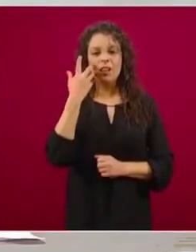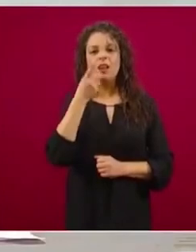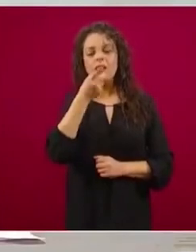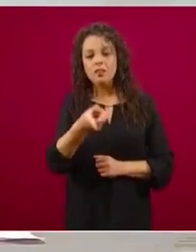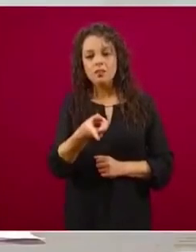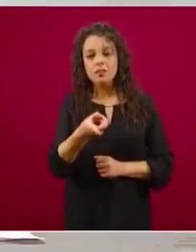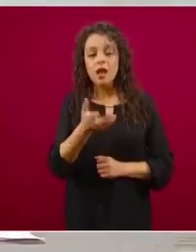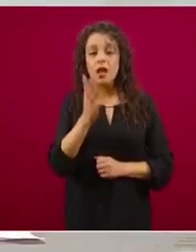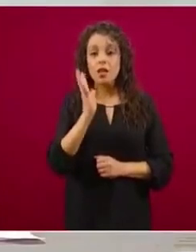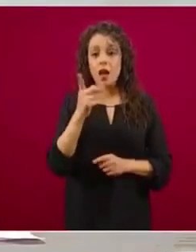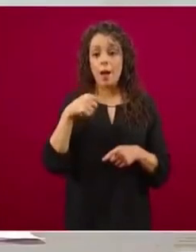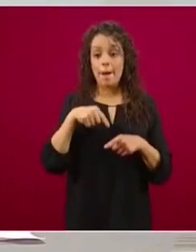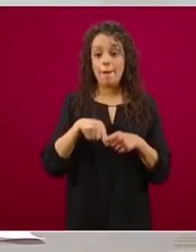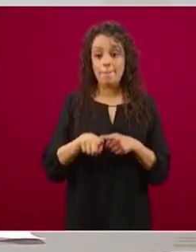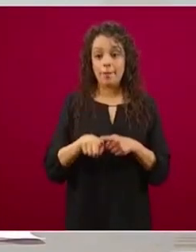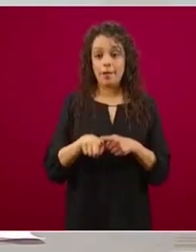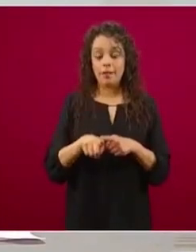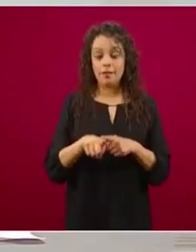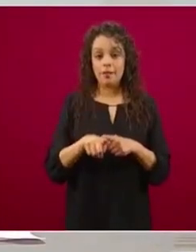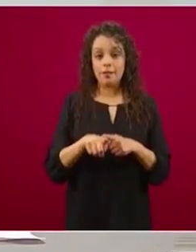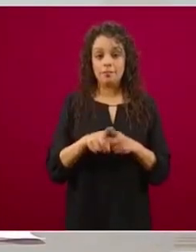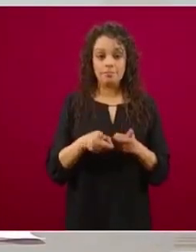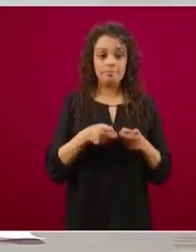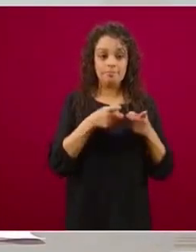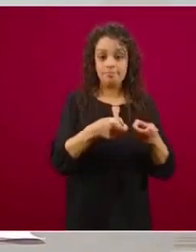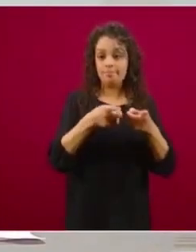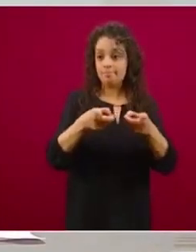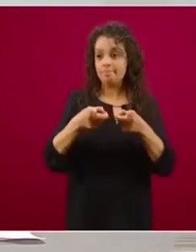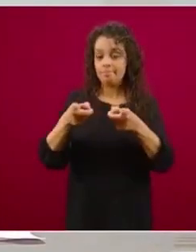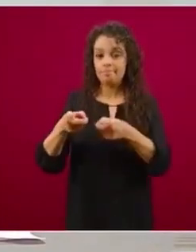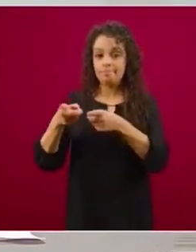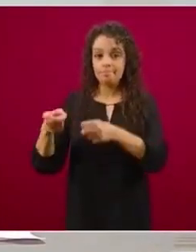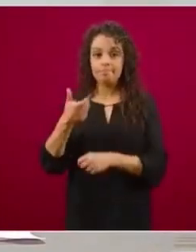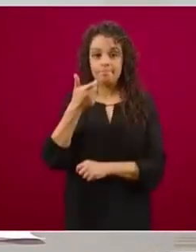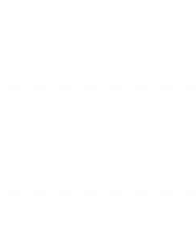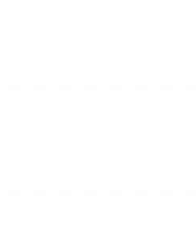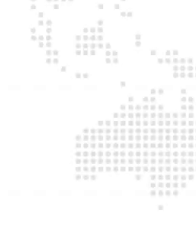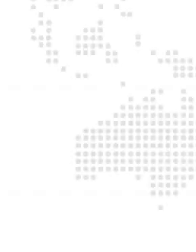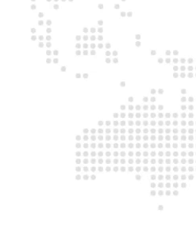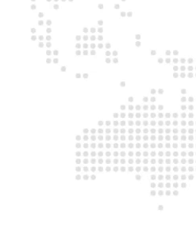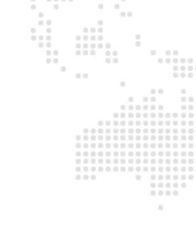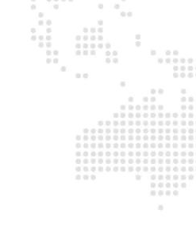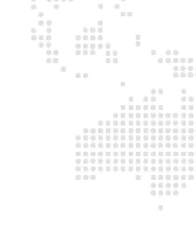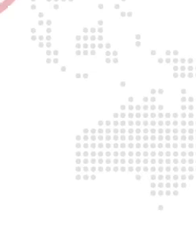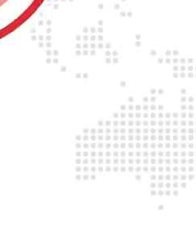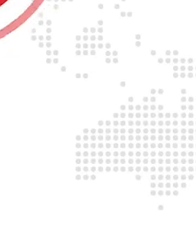del programa de crédito a la palabra. Lo hicimos con Banco Azteca.